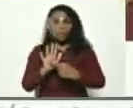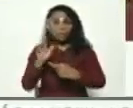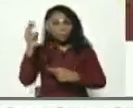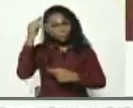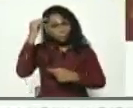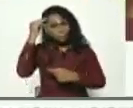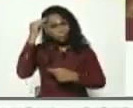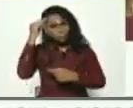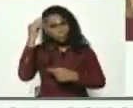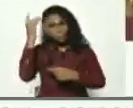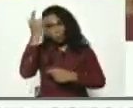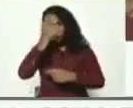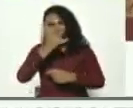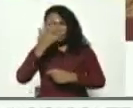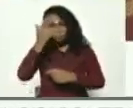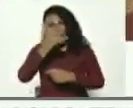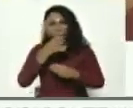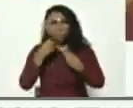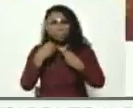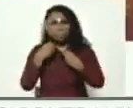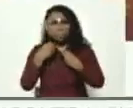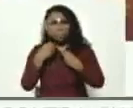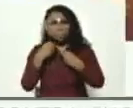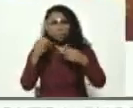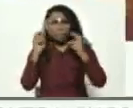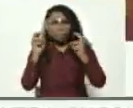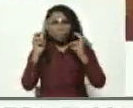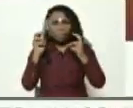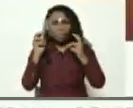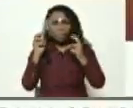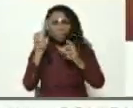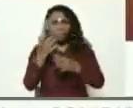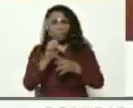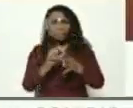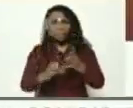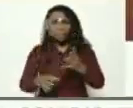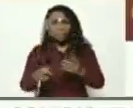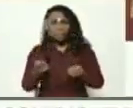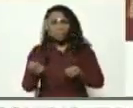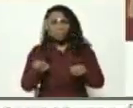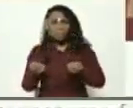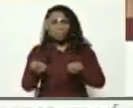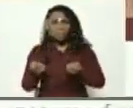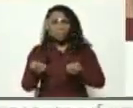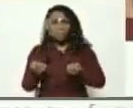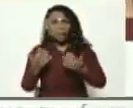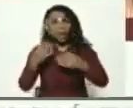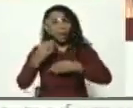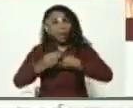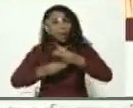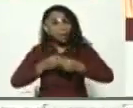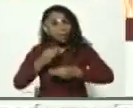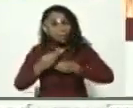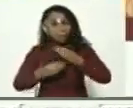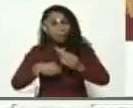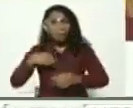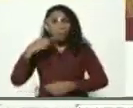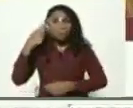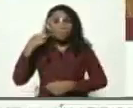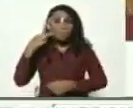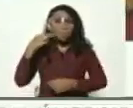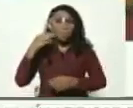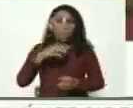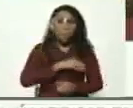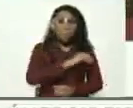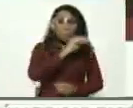de los africanos. Para los catedráticos de la clase dominante, haber trasplantado negros africanos